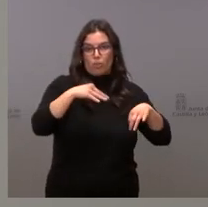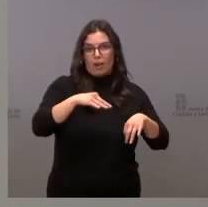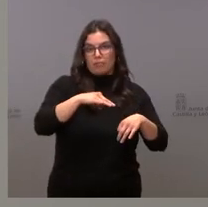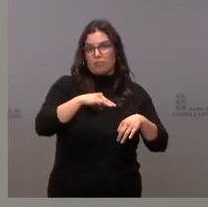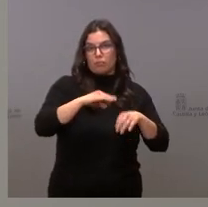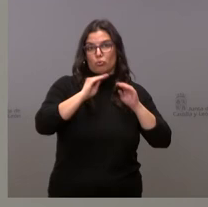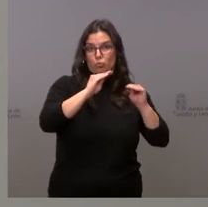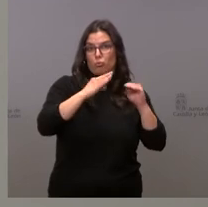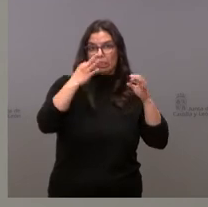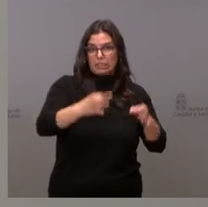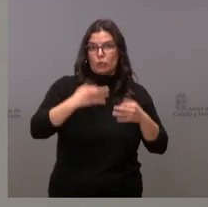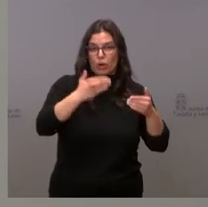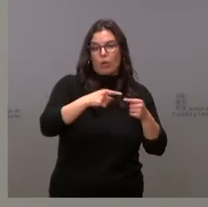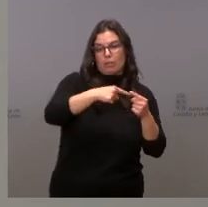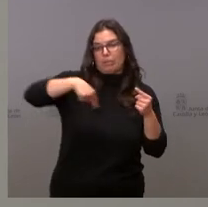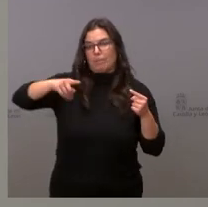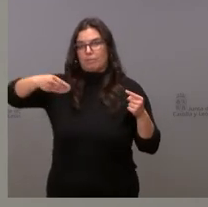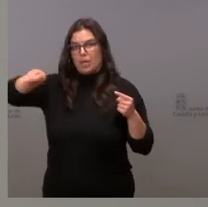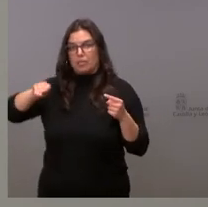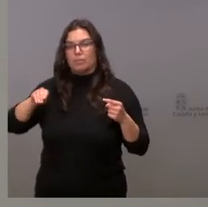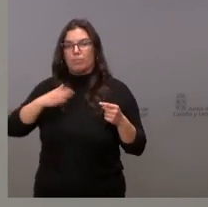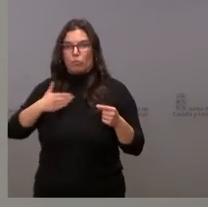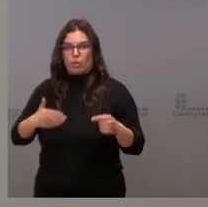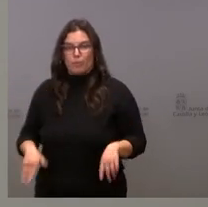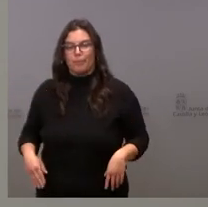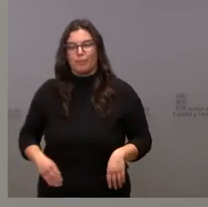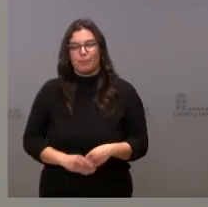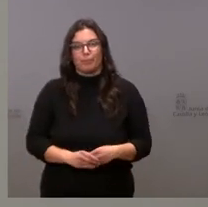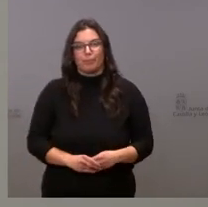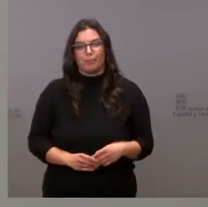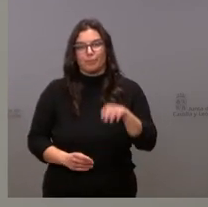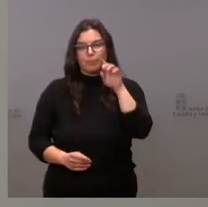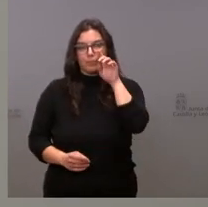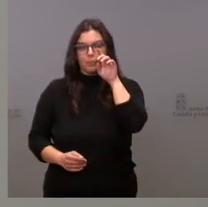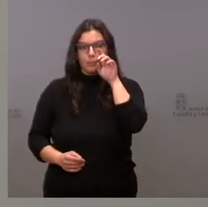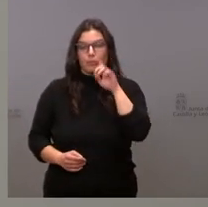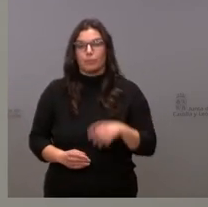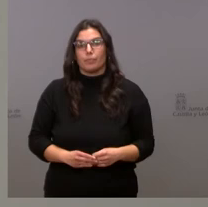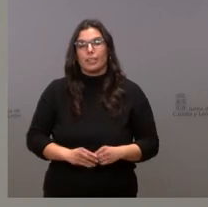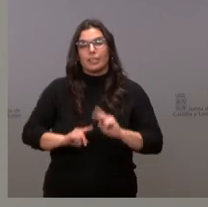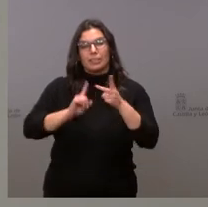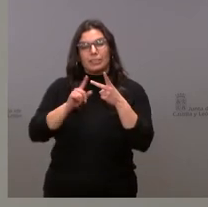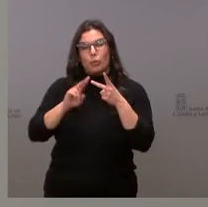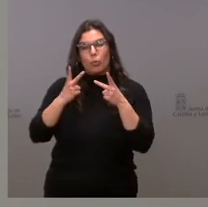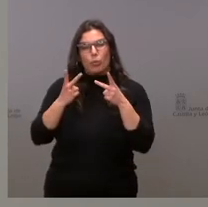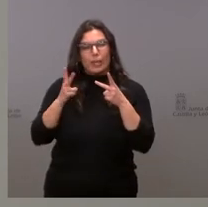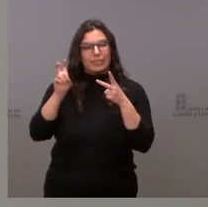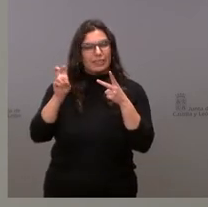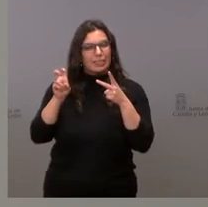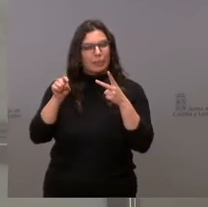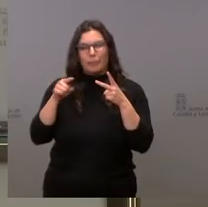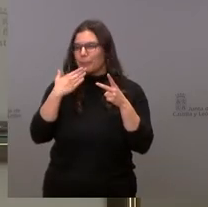con el trabajo que es de modo voluntario en cuanto a la segunda pregunta que era el tema